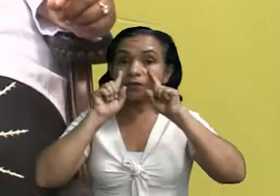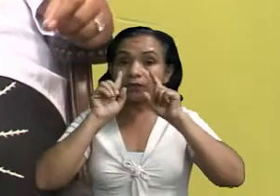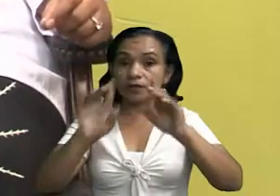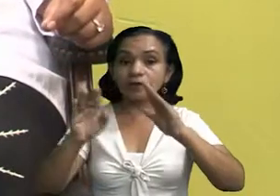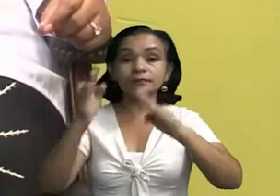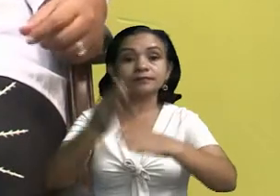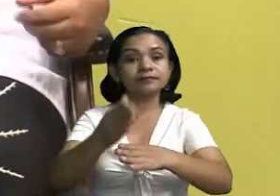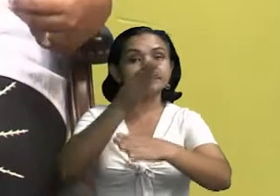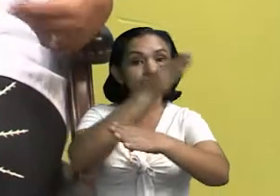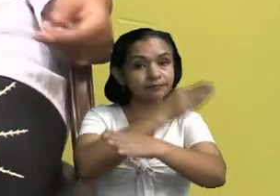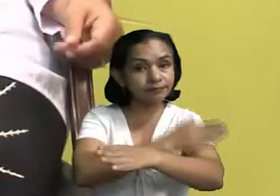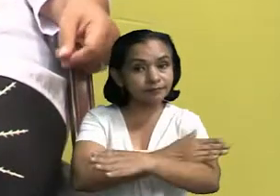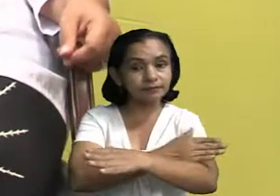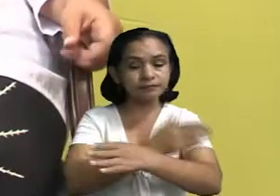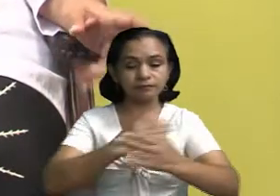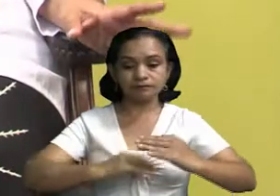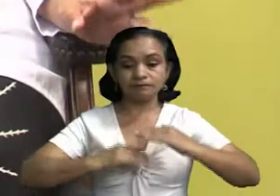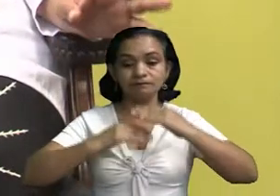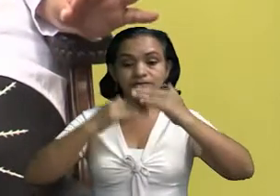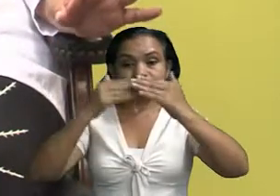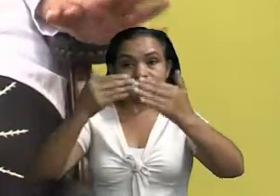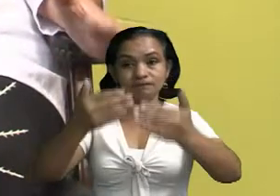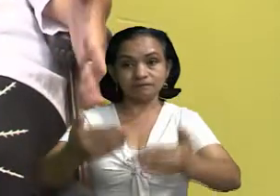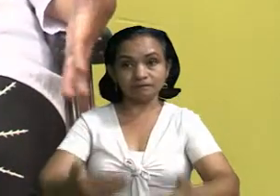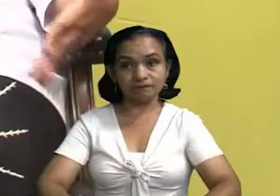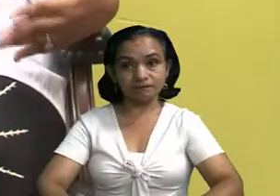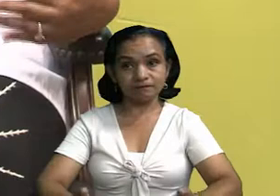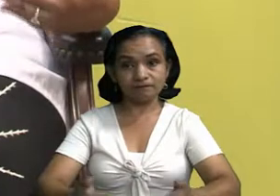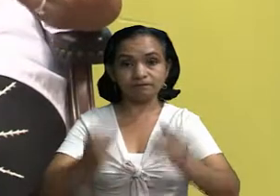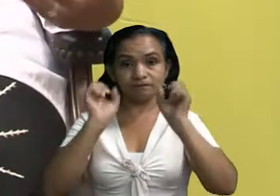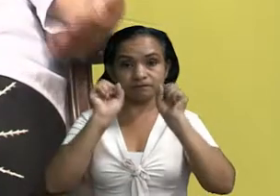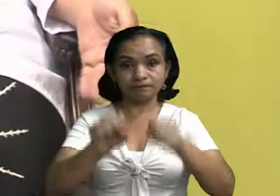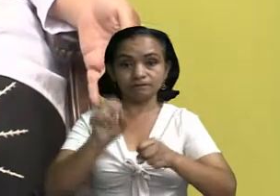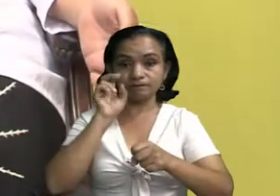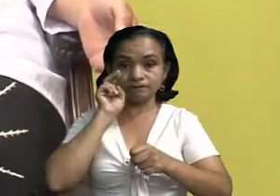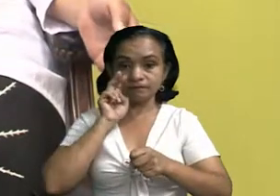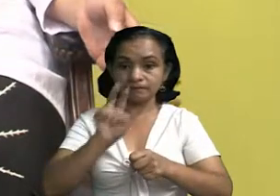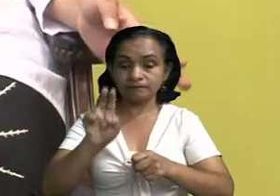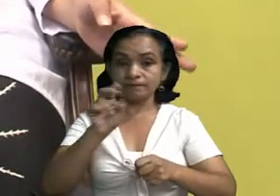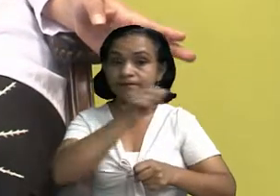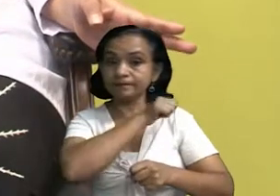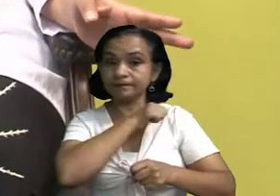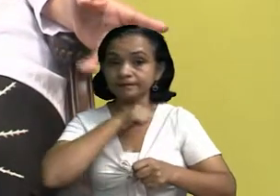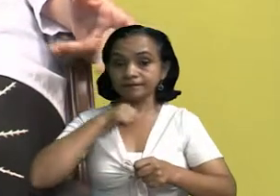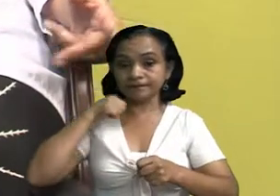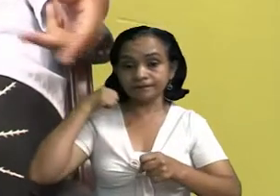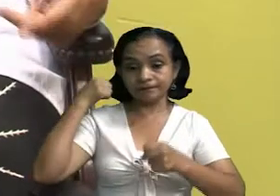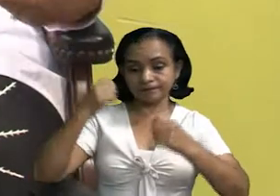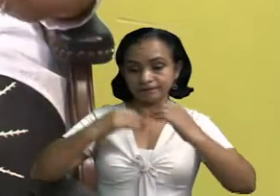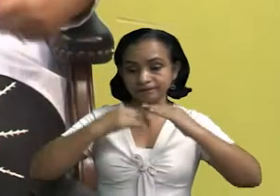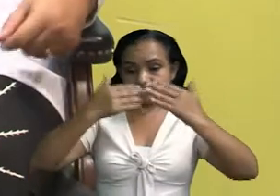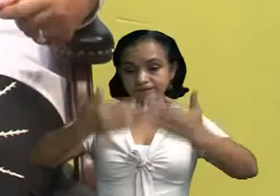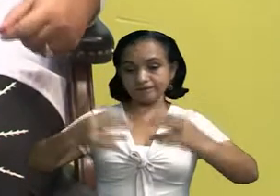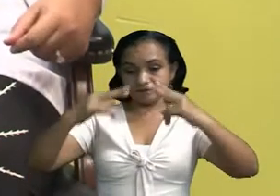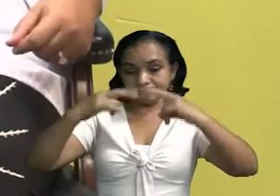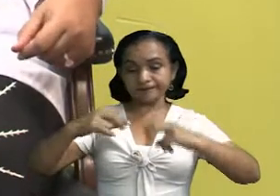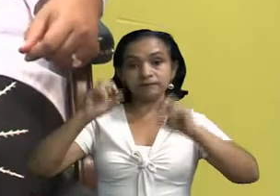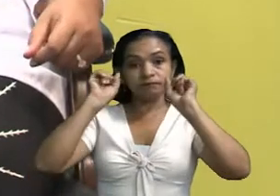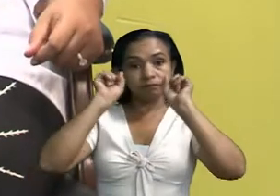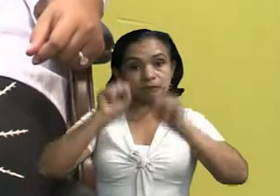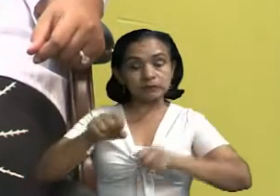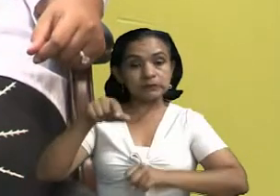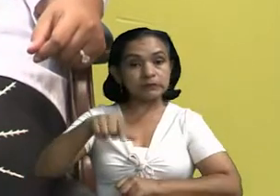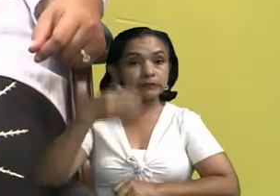puede detectar en el embarazo. En el embarazo nosotros podemos hacerle un examen a la embarazada y detectar si porta